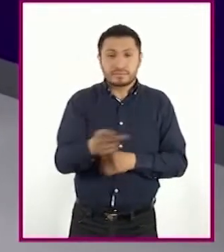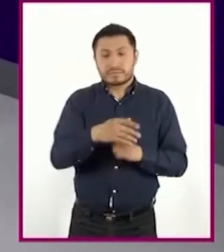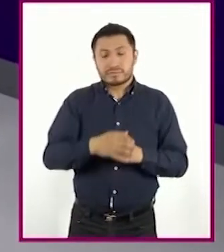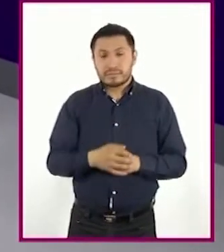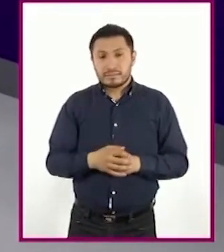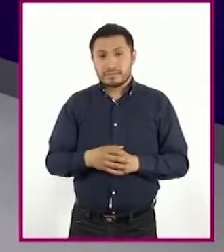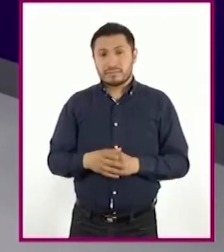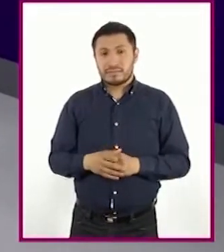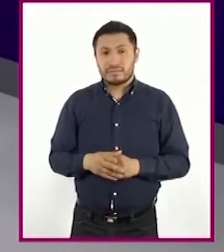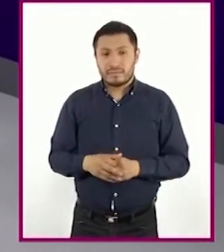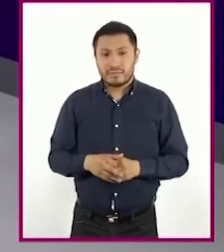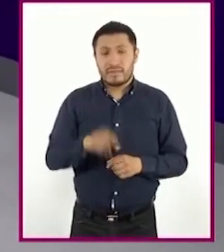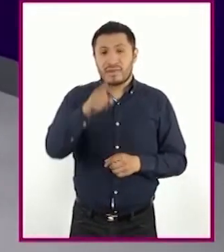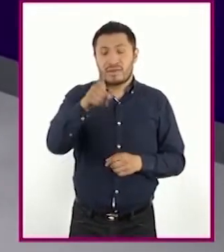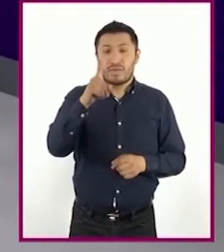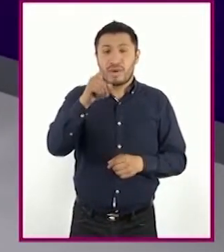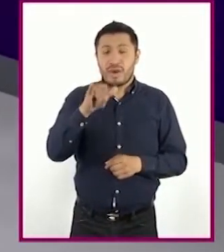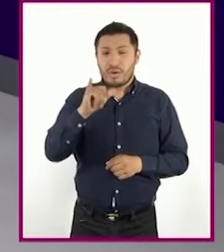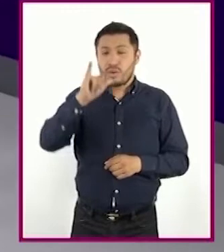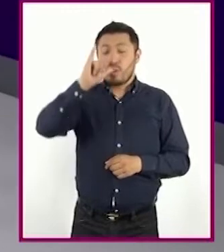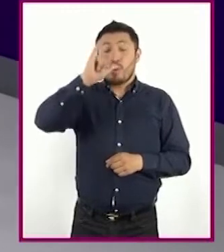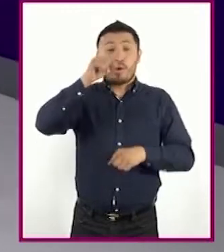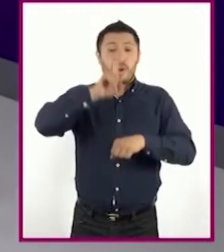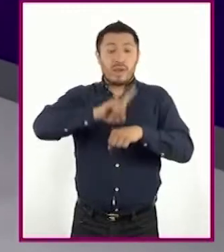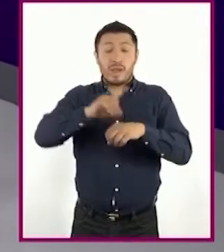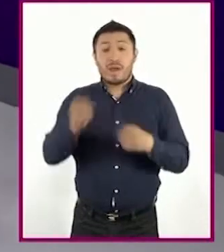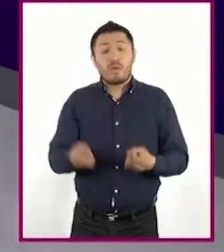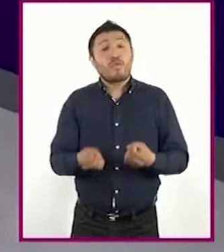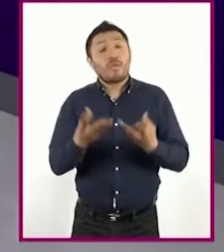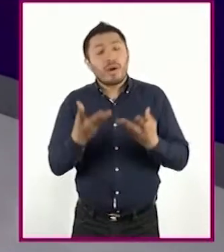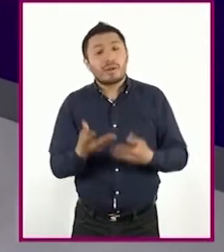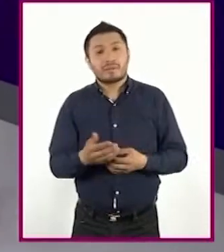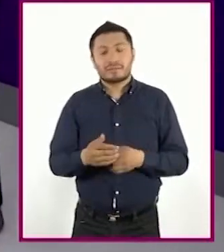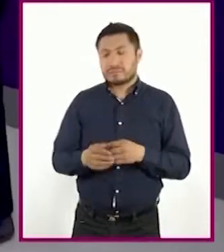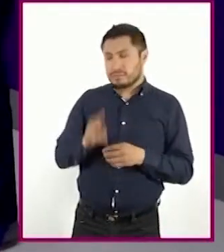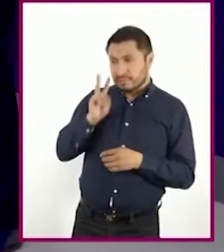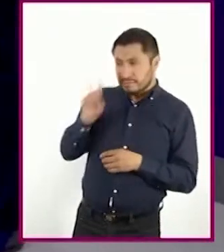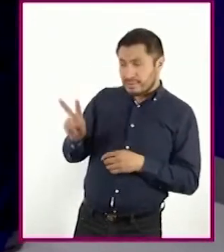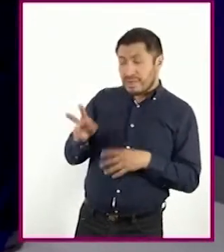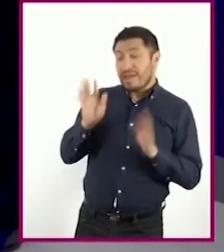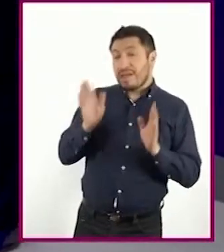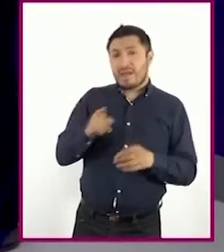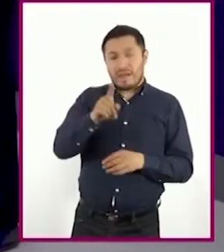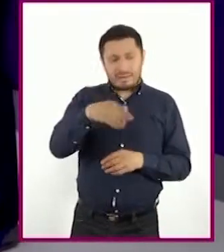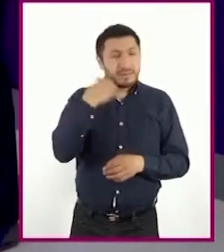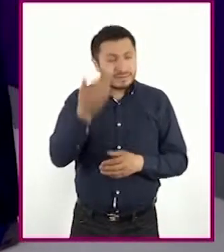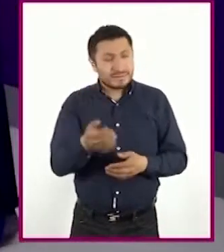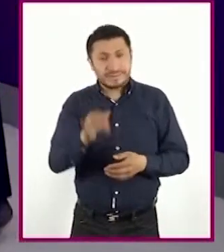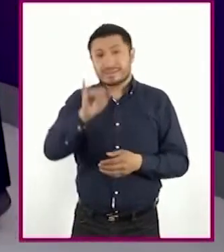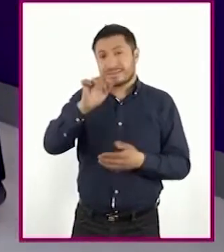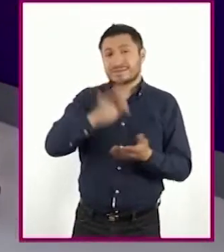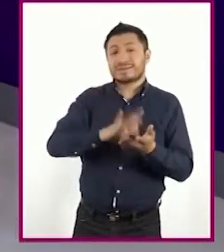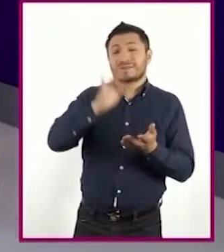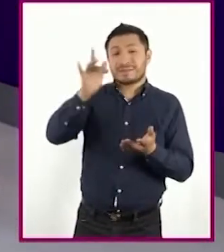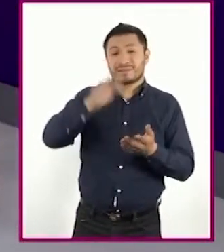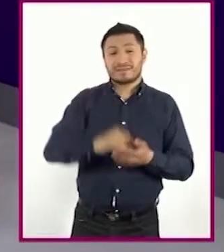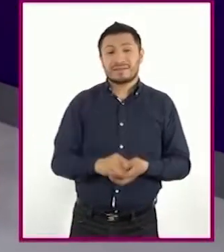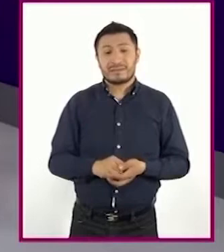agua consumes al día? Oh, Leslie, ¿estás tomando agua? Ay, sí, maestra, ¿gusta? Sí, muchas gracias.